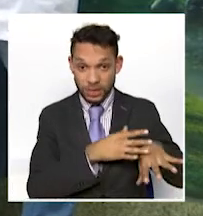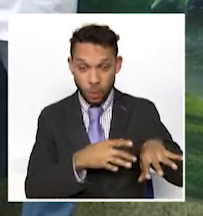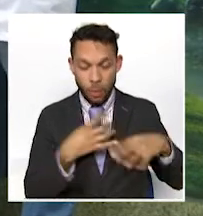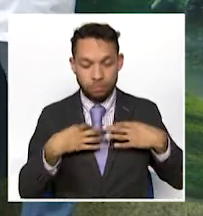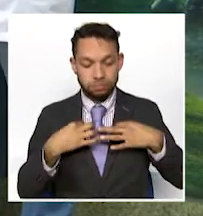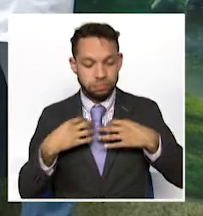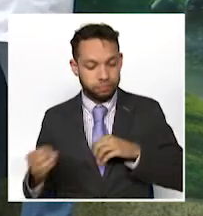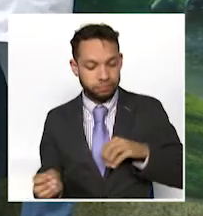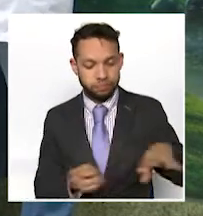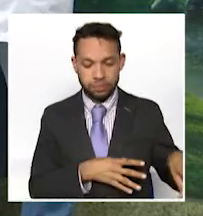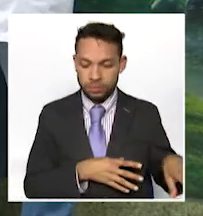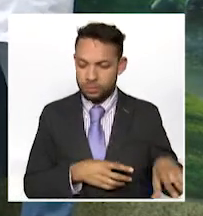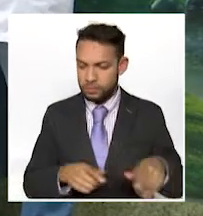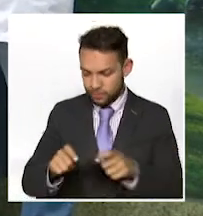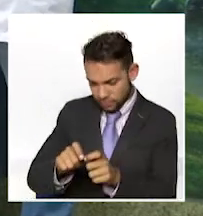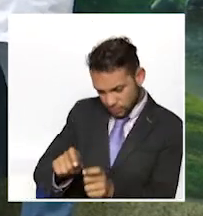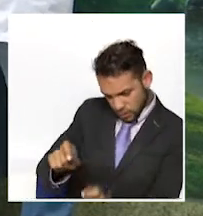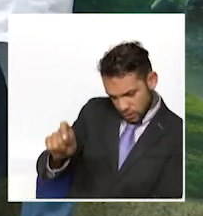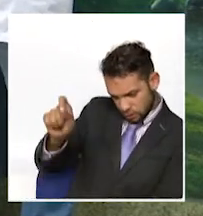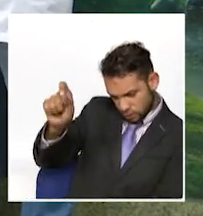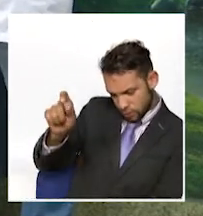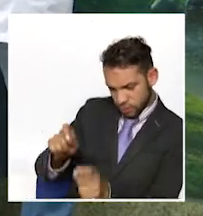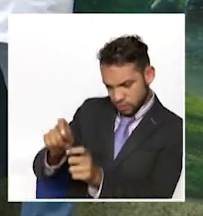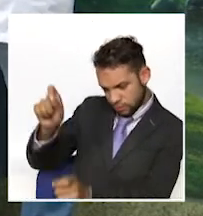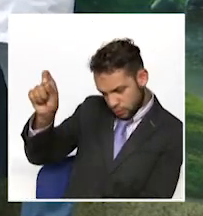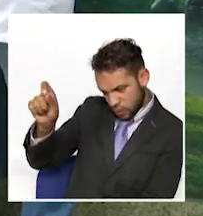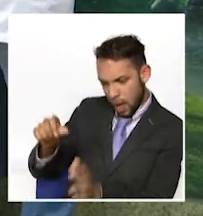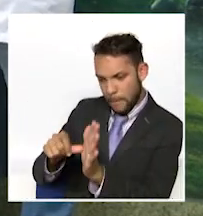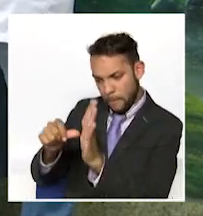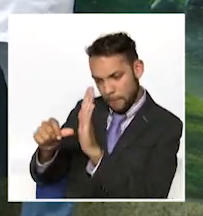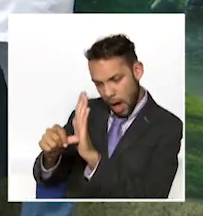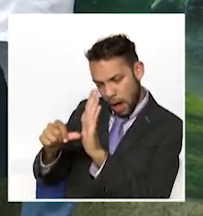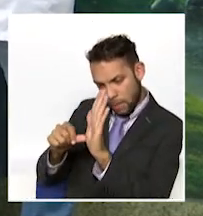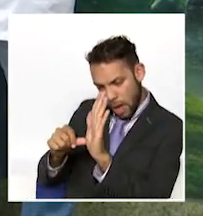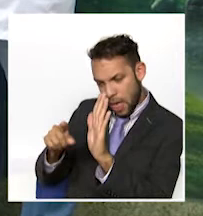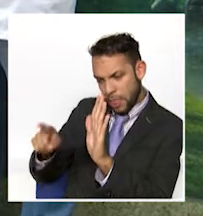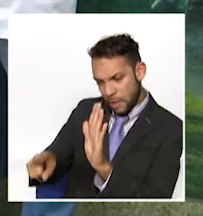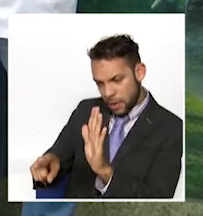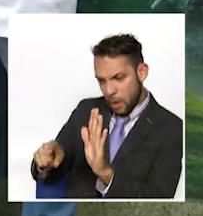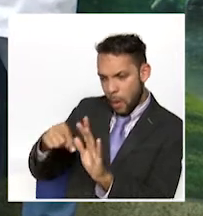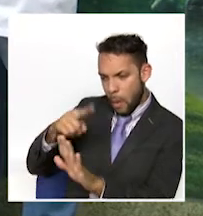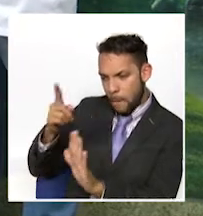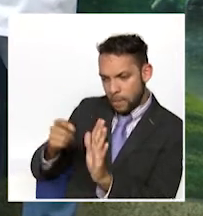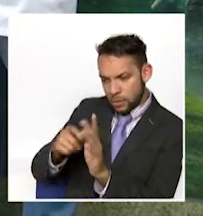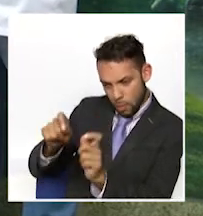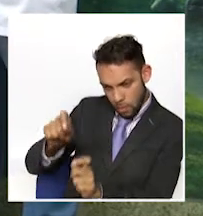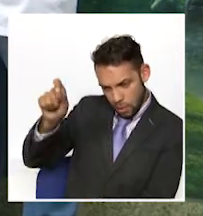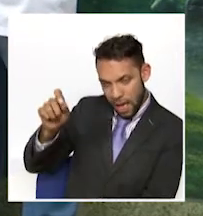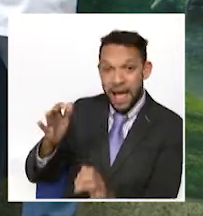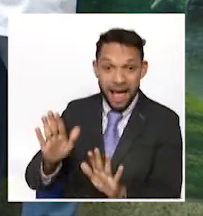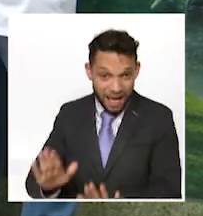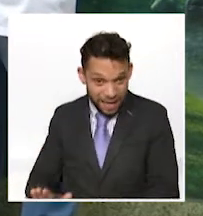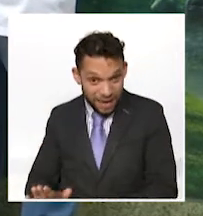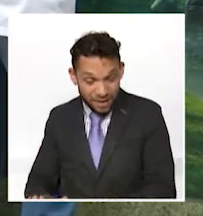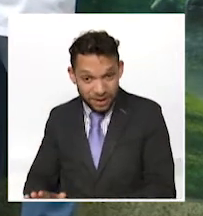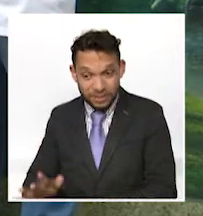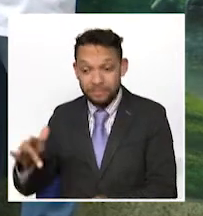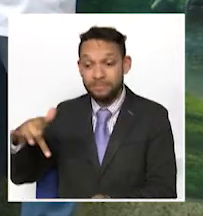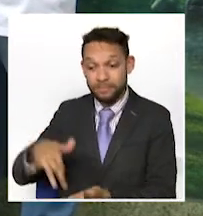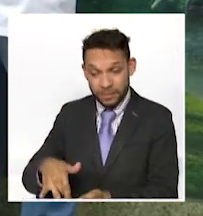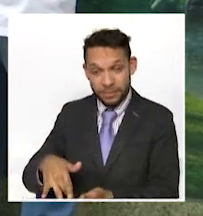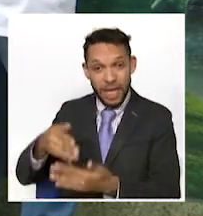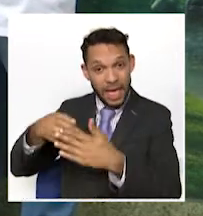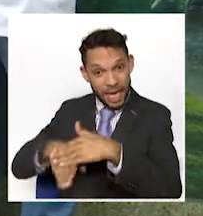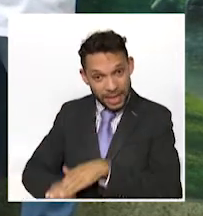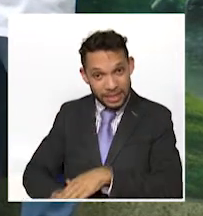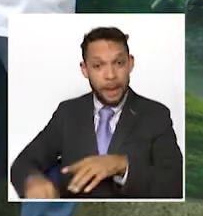medidas y demás, y poder hacer un estudio integral. Pero esto lo vamos a hacer desde su consultorio para que lo